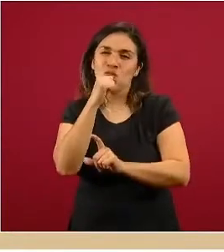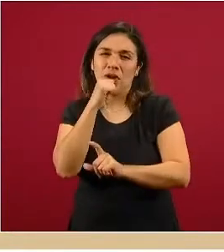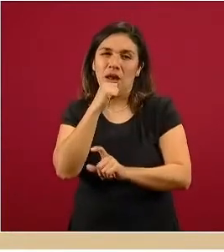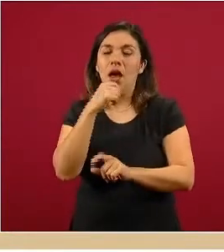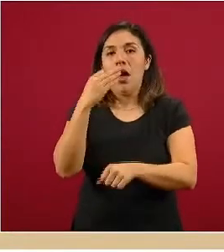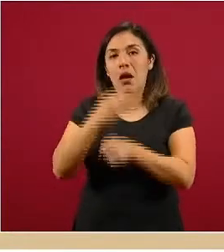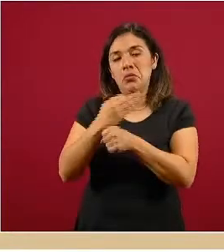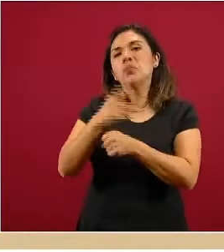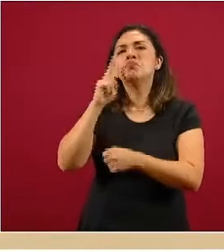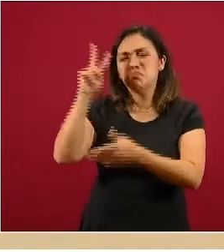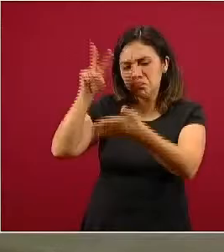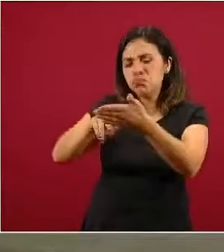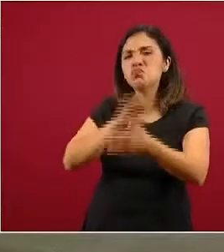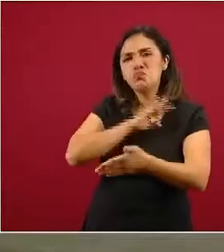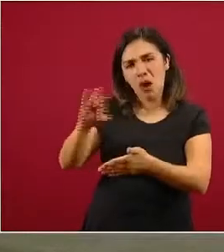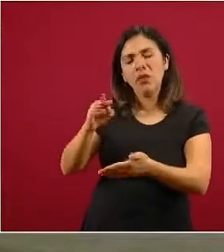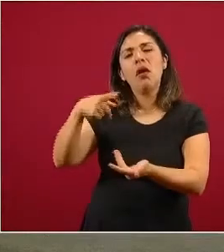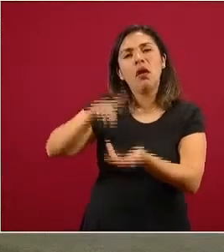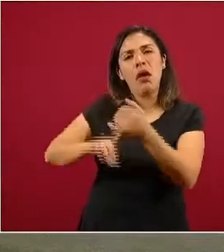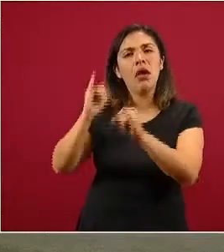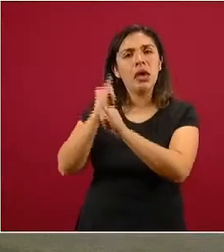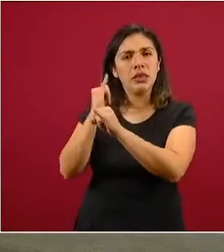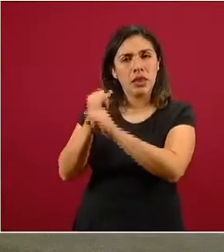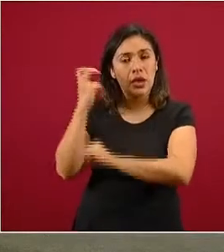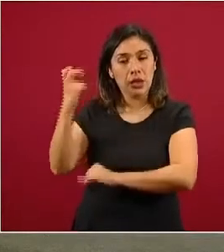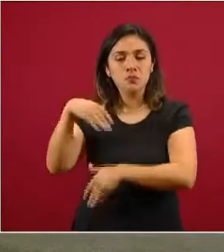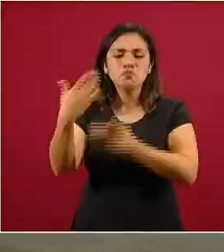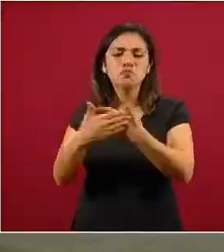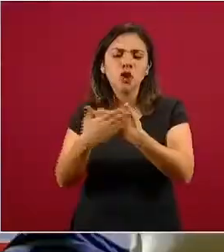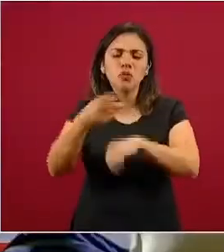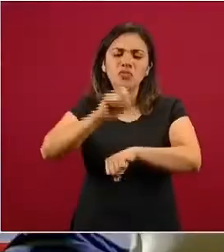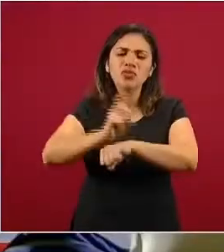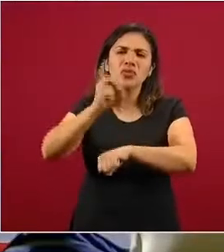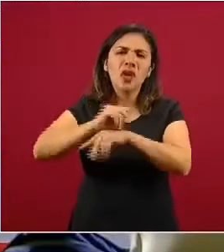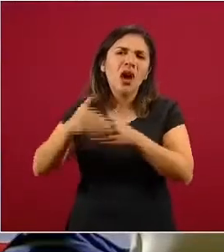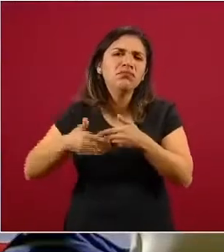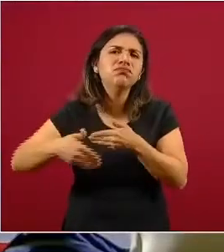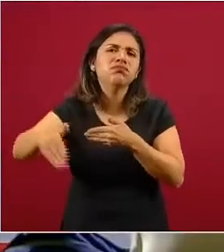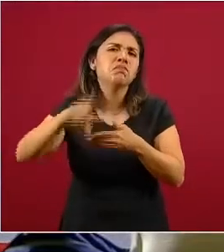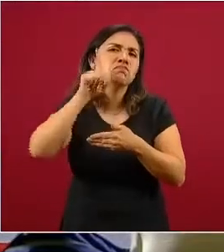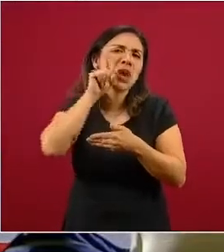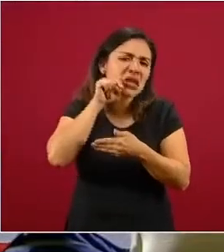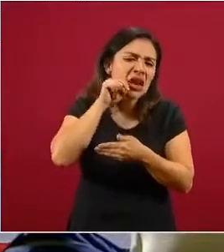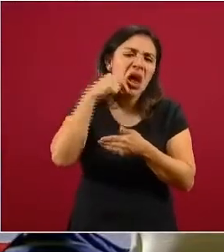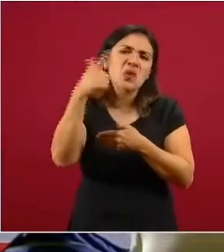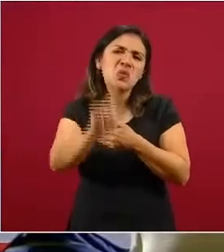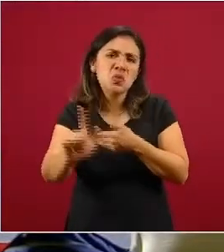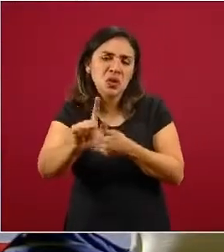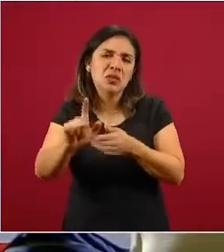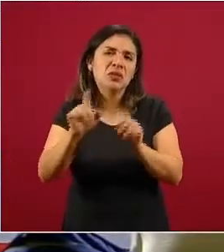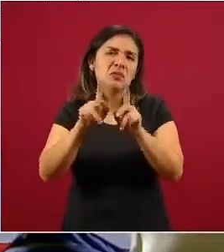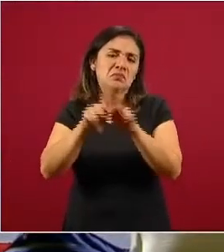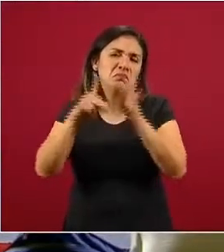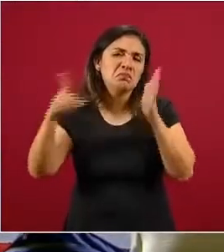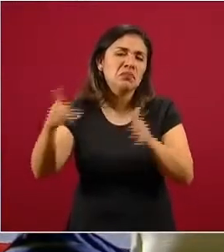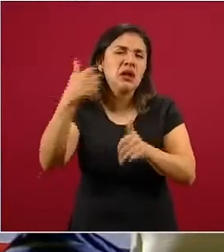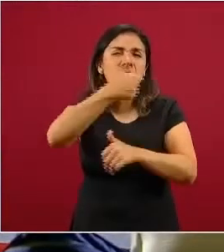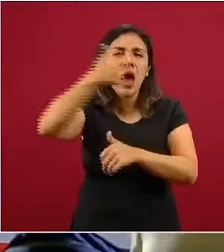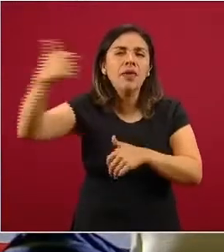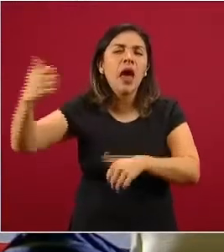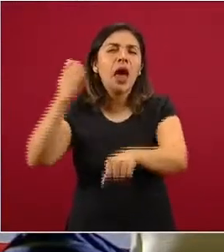semana 31 había estado todavía en un momento importante de exceso de mortalidad. La siguiente, por favor.